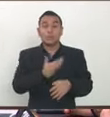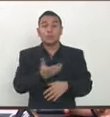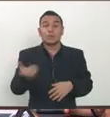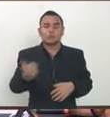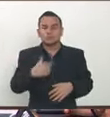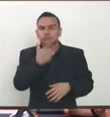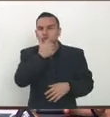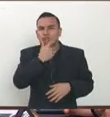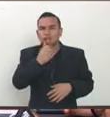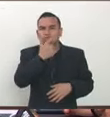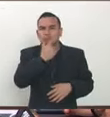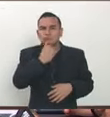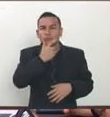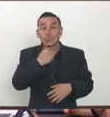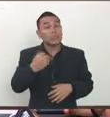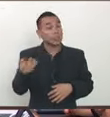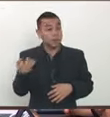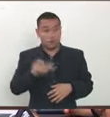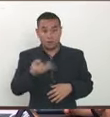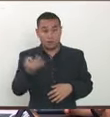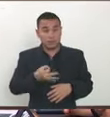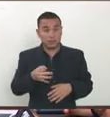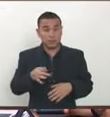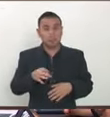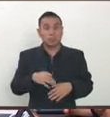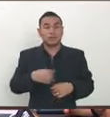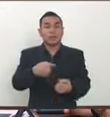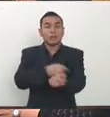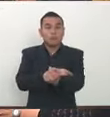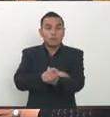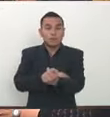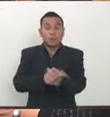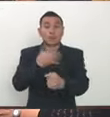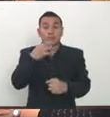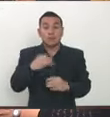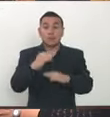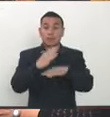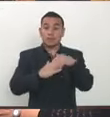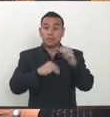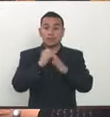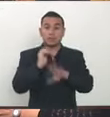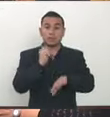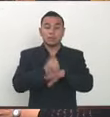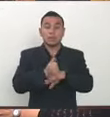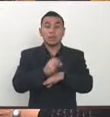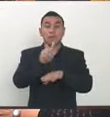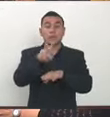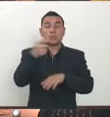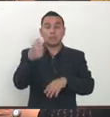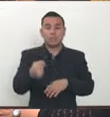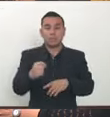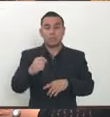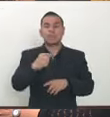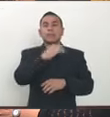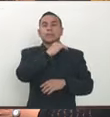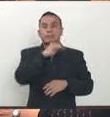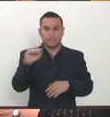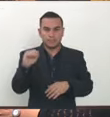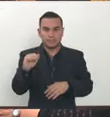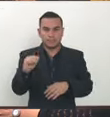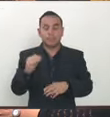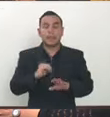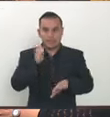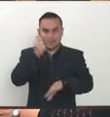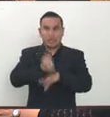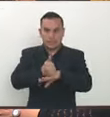dudas sobre los que decían que no necesitábamos el hospital no va a estar rápido, va a estar en dos meses y medio, pero con los